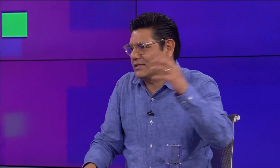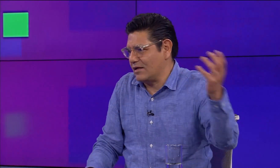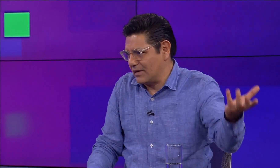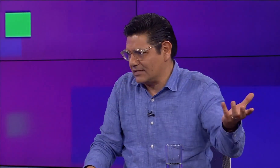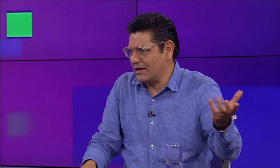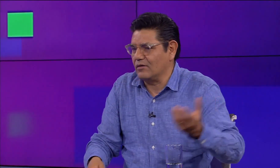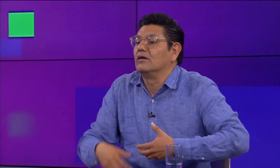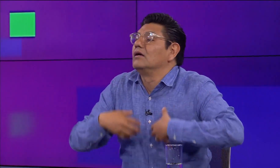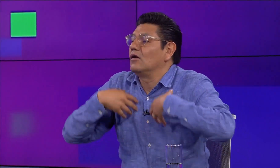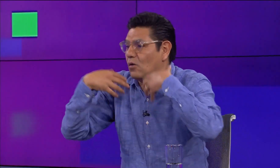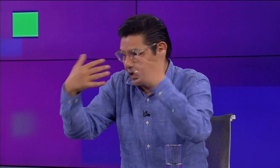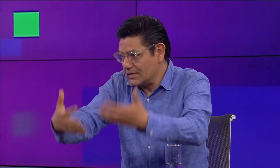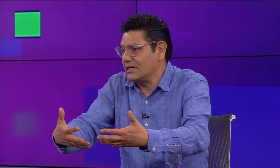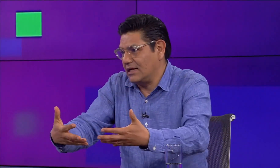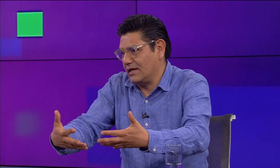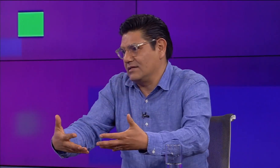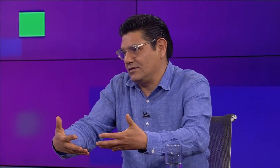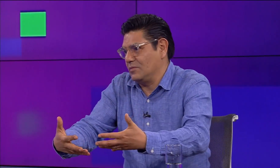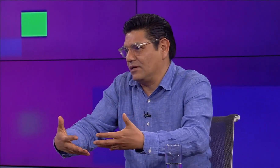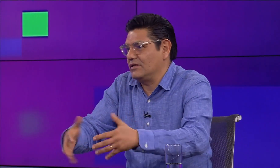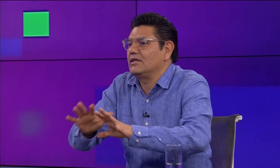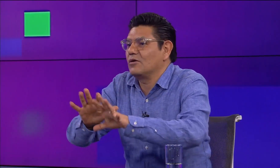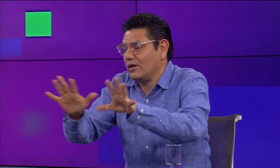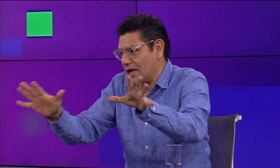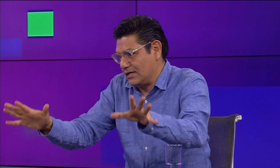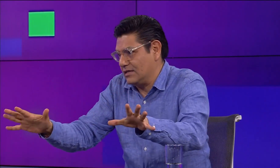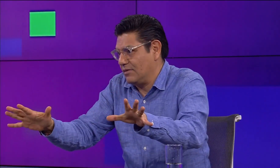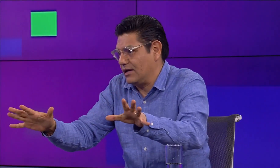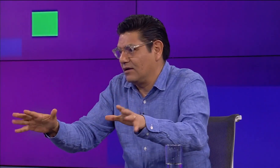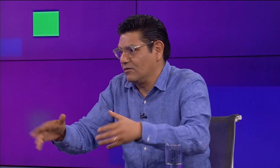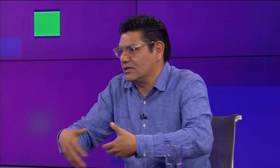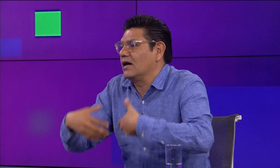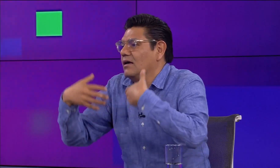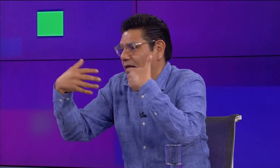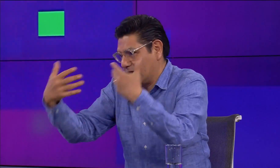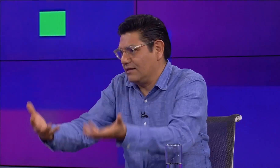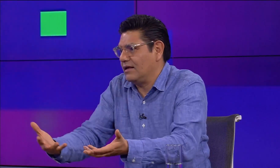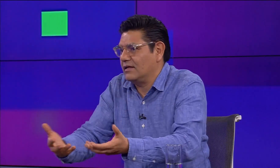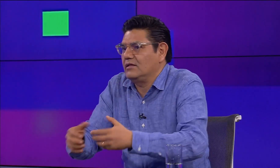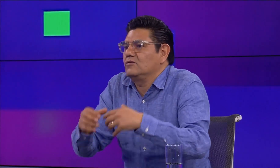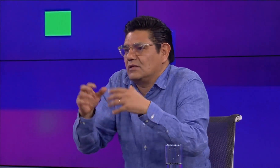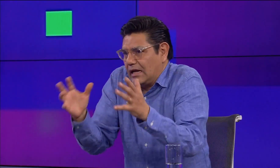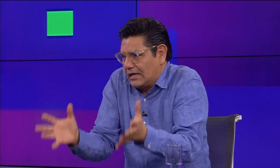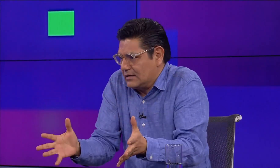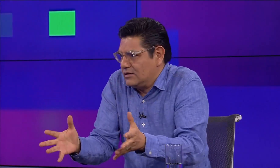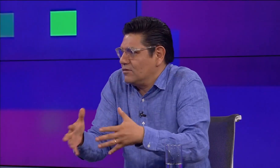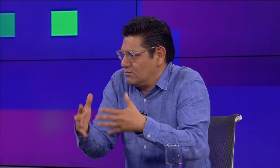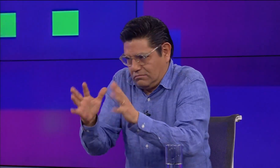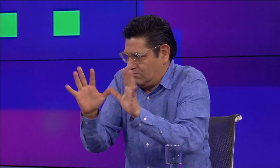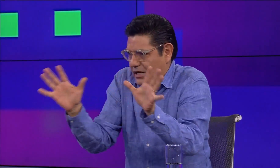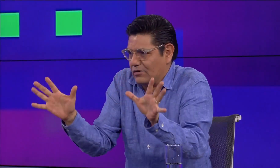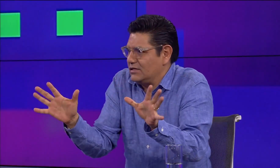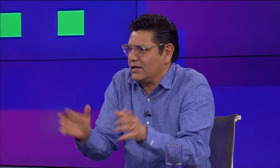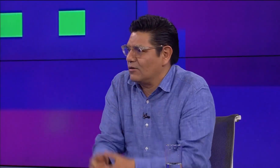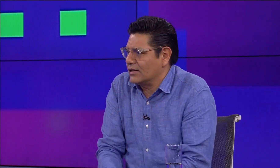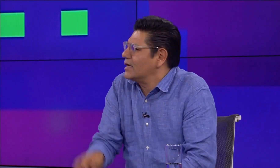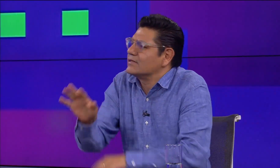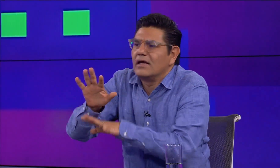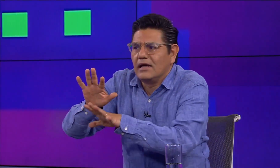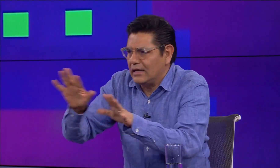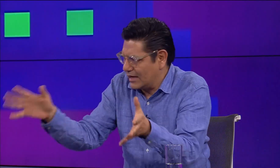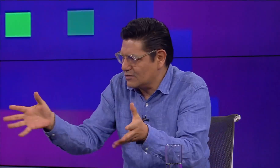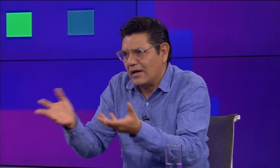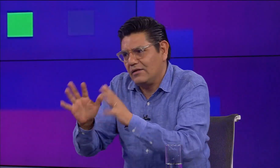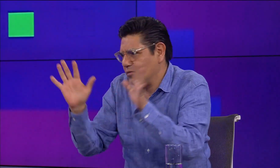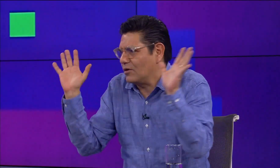militante o ese adversario. Lo haces en el ejercicio periodístico y ahí se ve. O sea, la gente de Latinus, el ejercicio periodístico que se